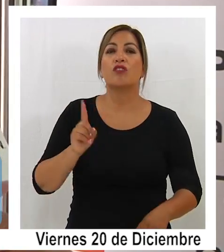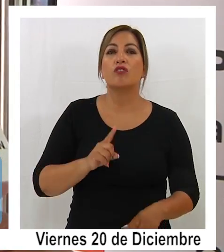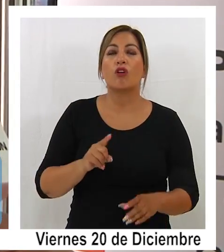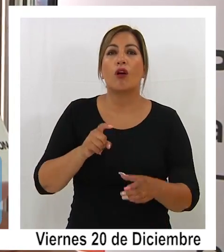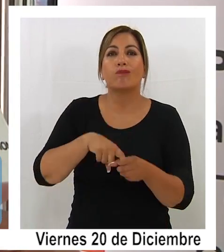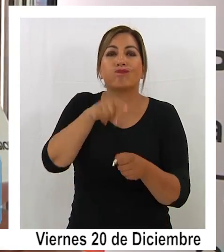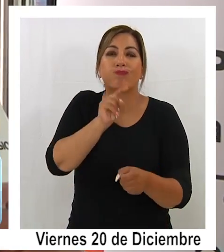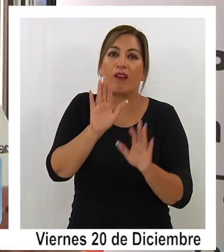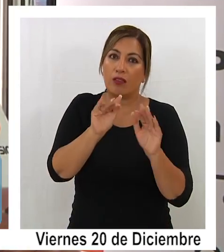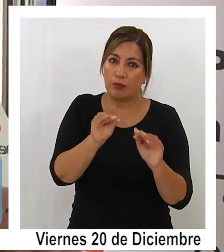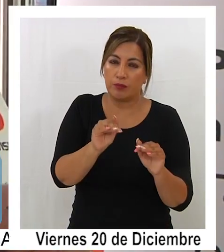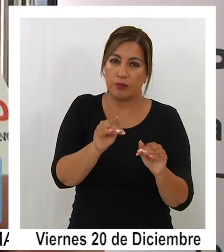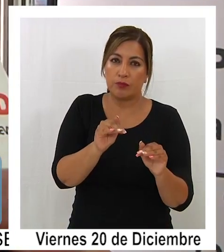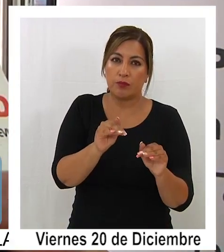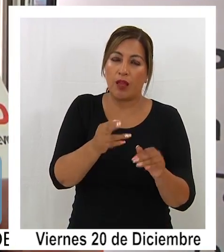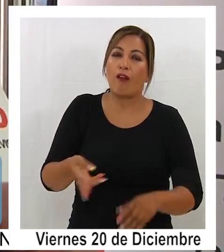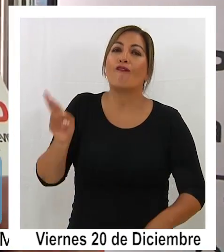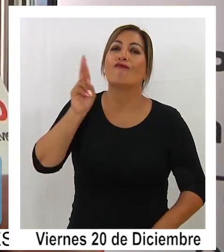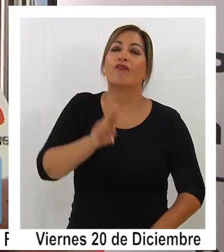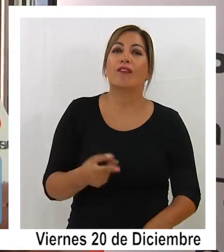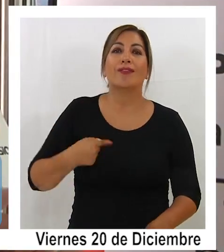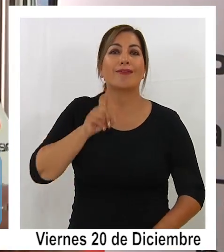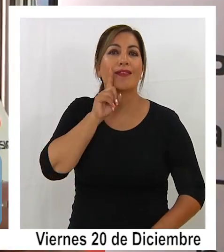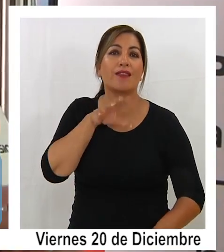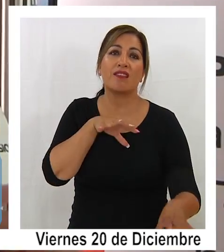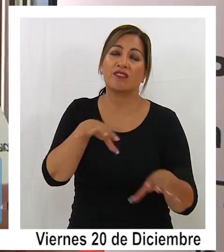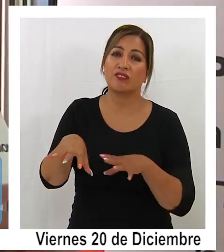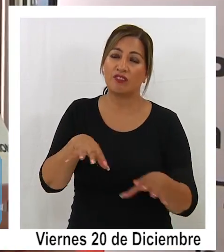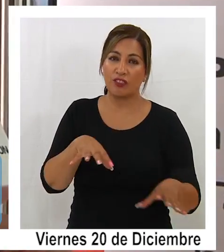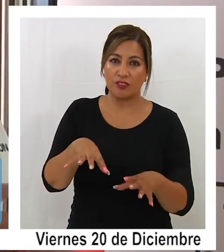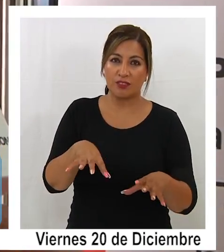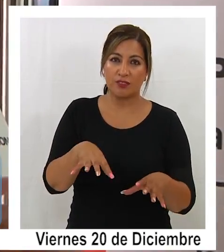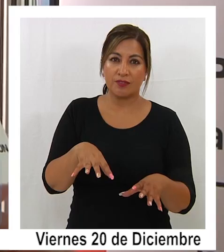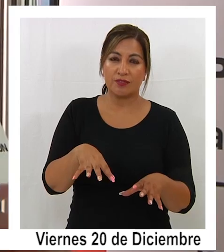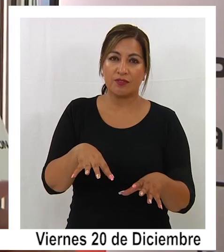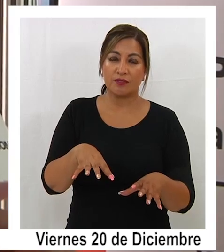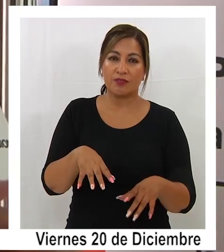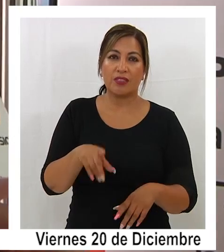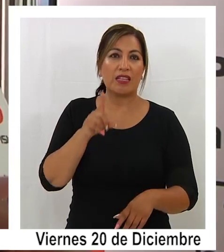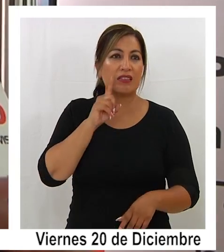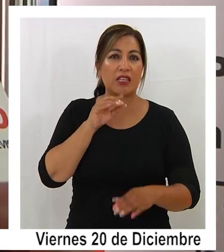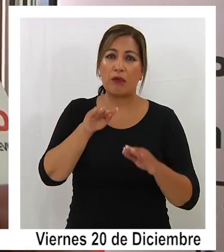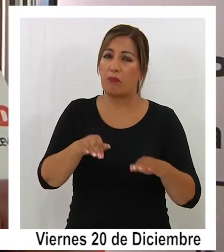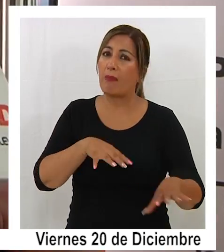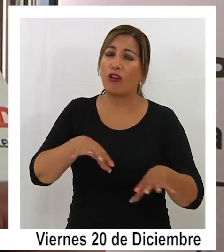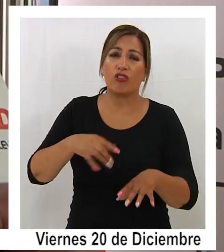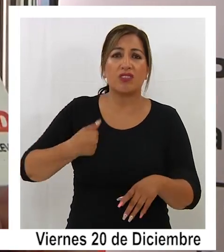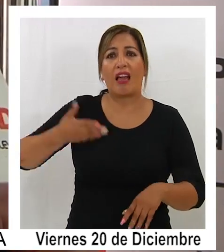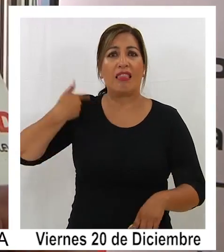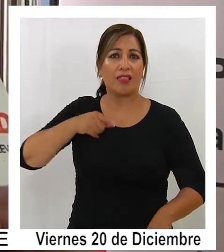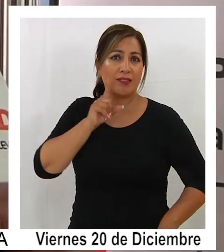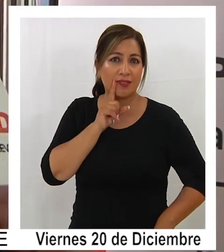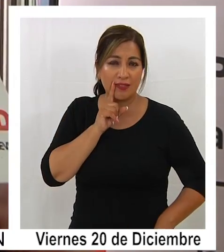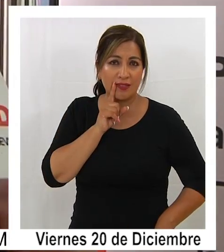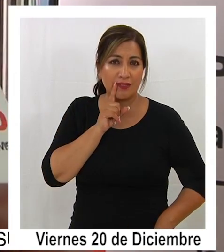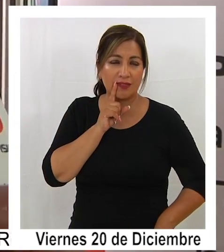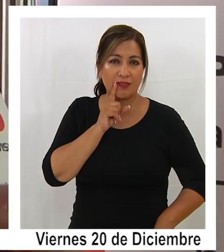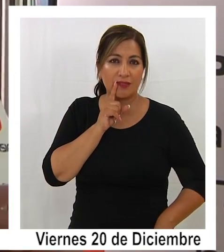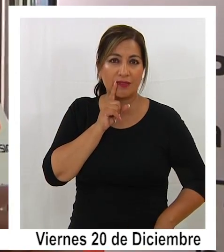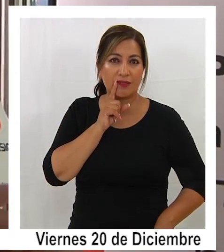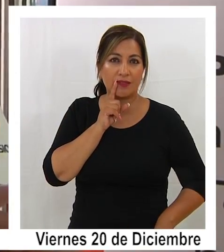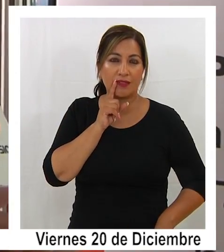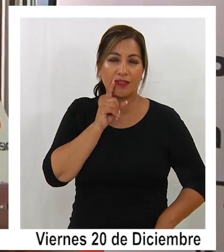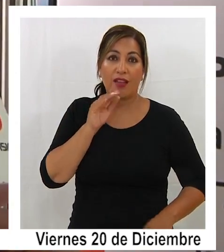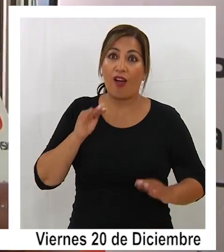entonces nos sirve para no tener que despedir, para poder volver a implementarnos y volver a tener los mismos productos que teníamos, porque